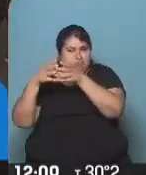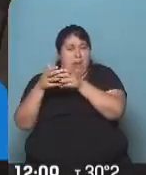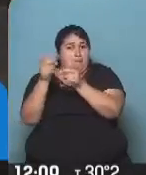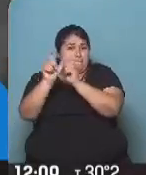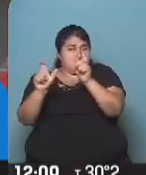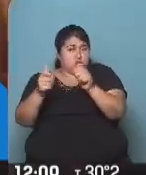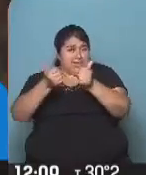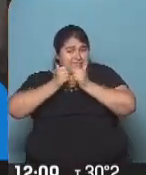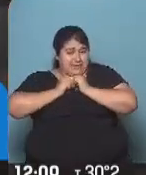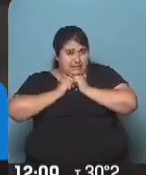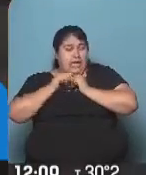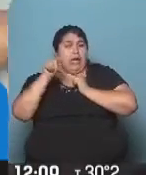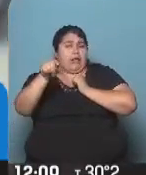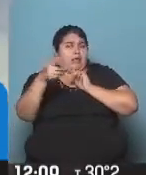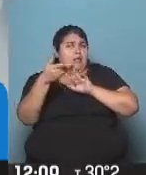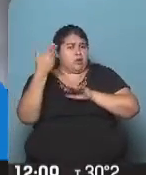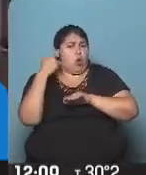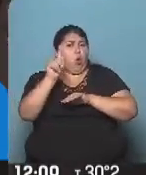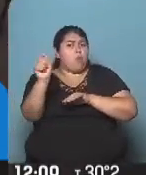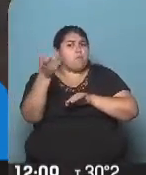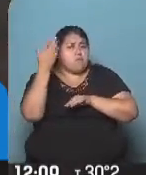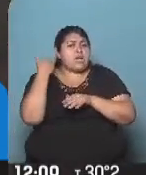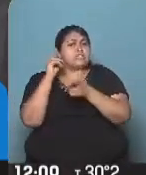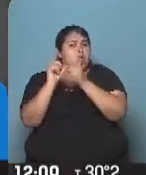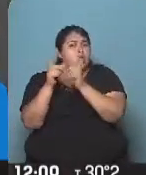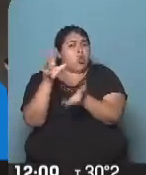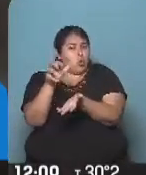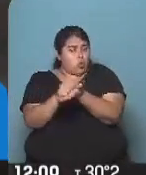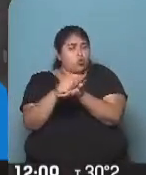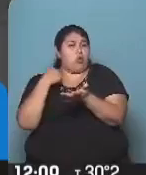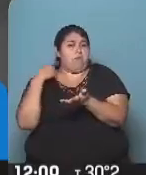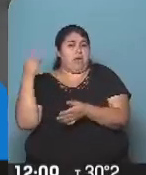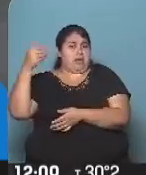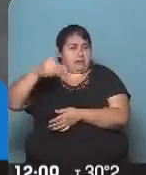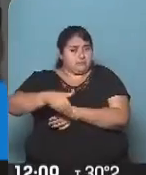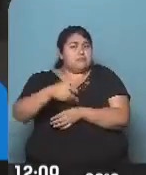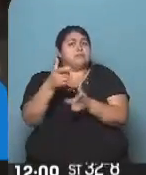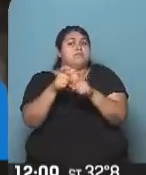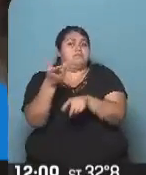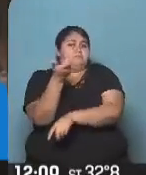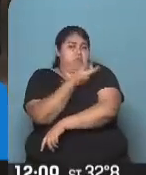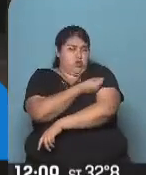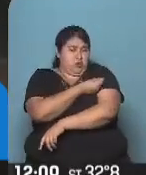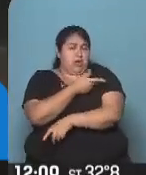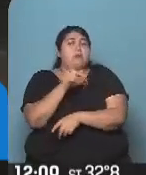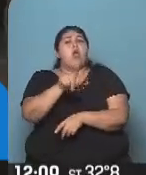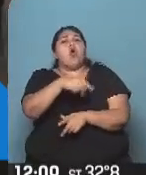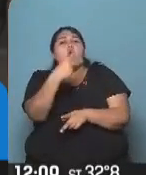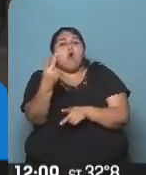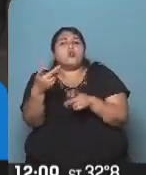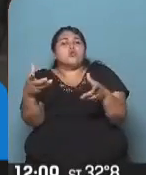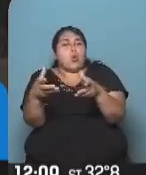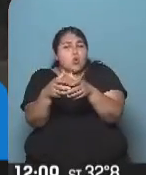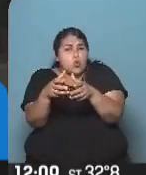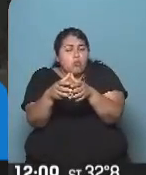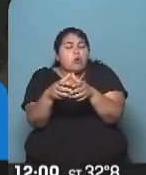sentadas. Aquellos que desde hace más de un mes tenían el turno para venir en el día de hoy a una hora predeterminada. Luego hay un segundo grupo,